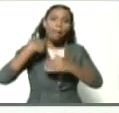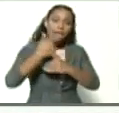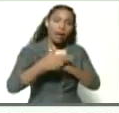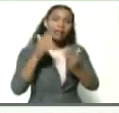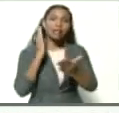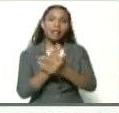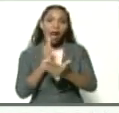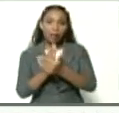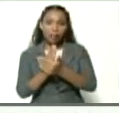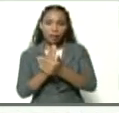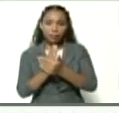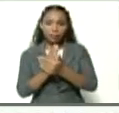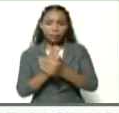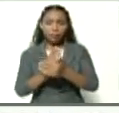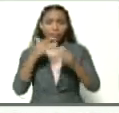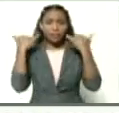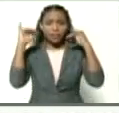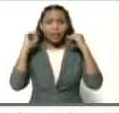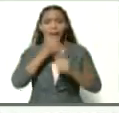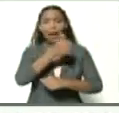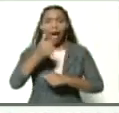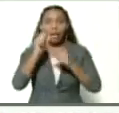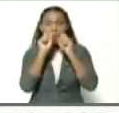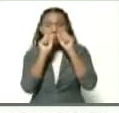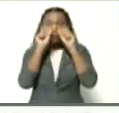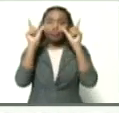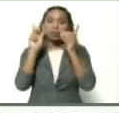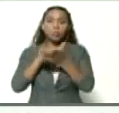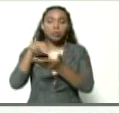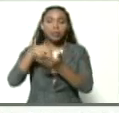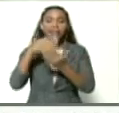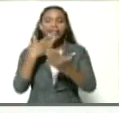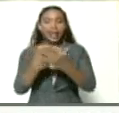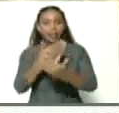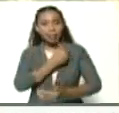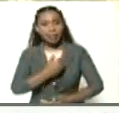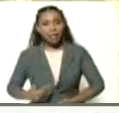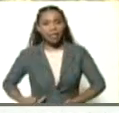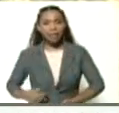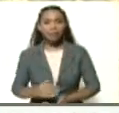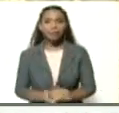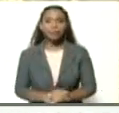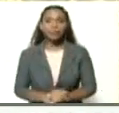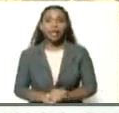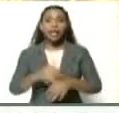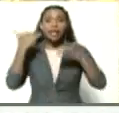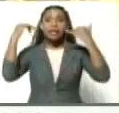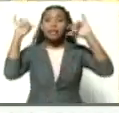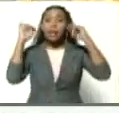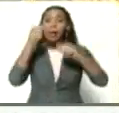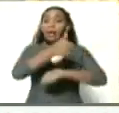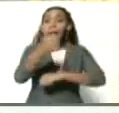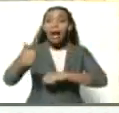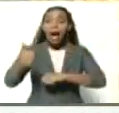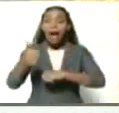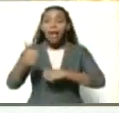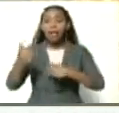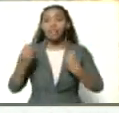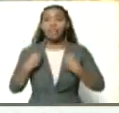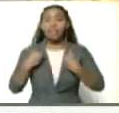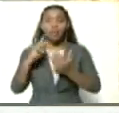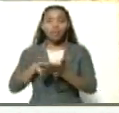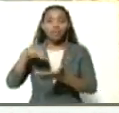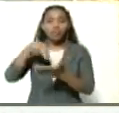siempre celebrando cada amanecer. Gracias, presidente. Celebrar cada amanecer, celebrar la llegada del